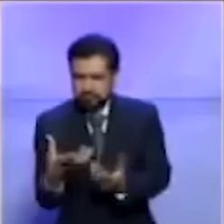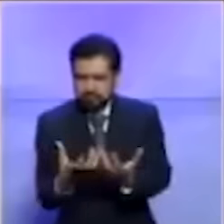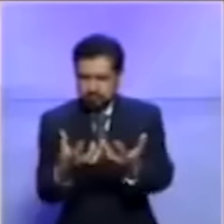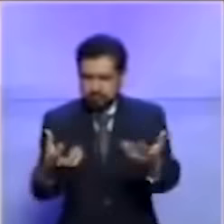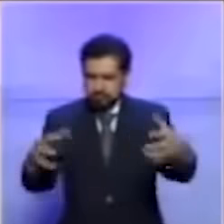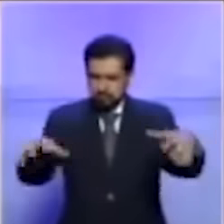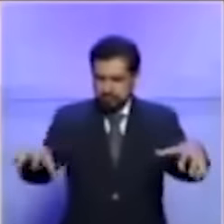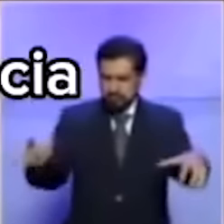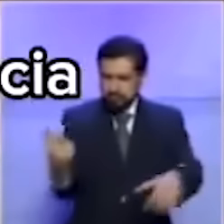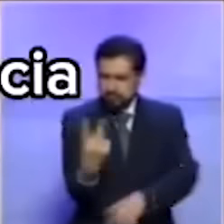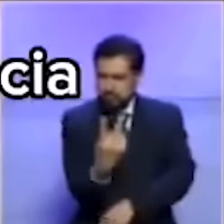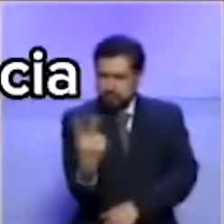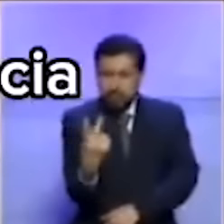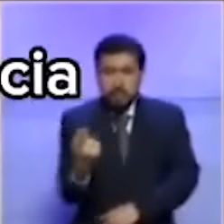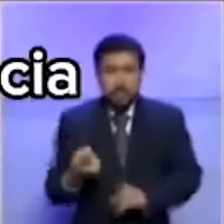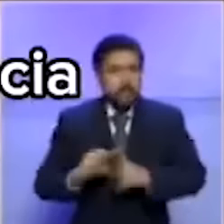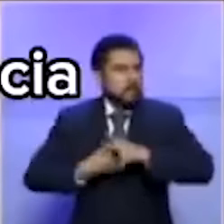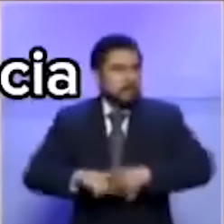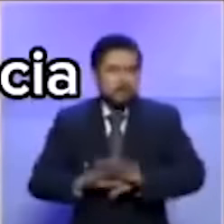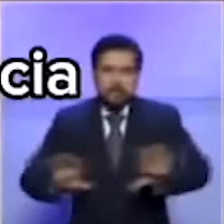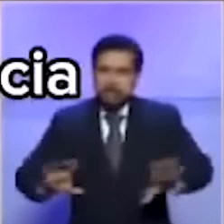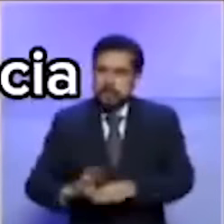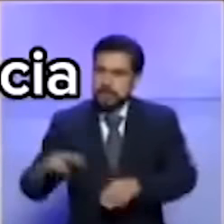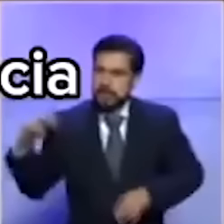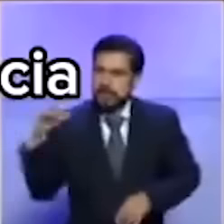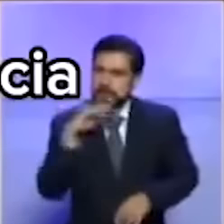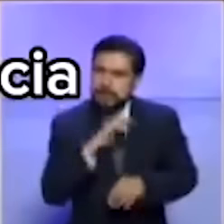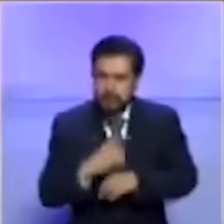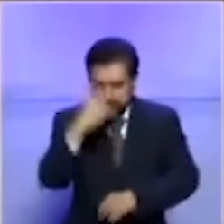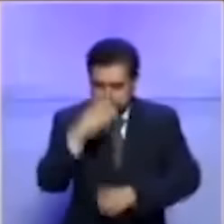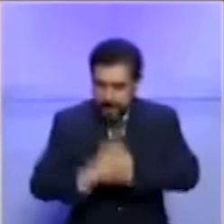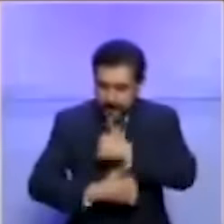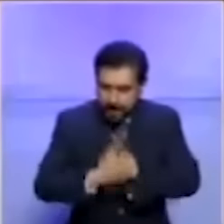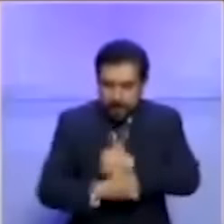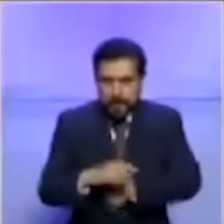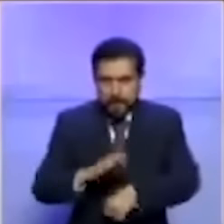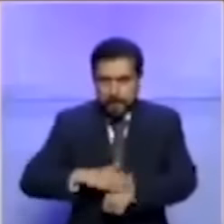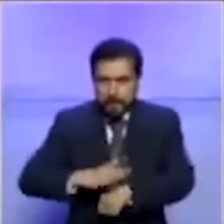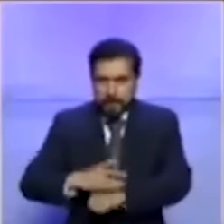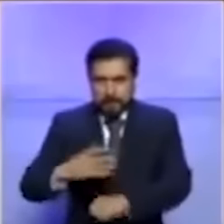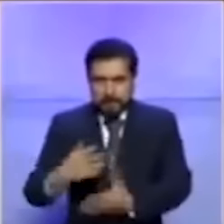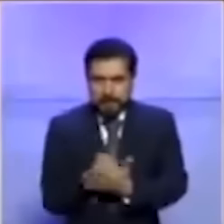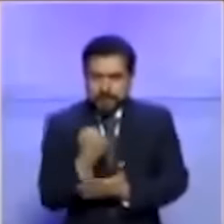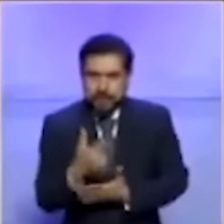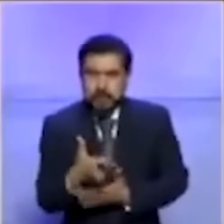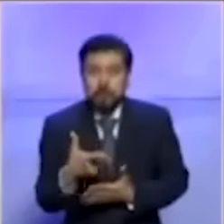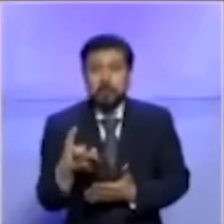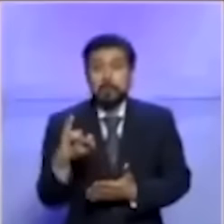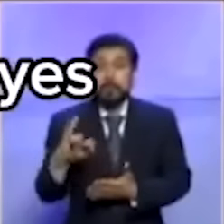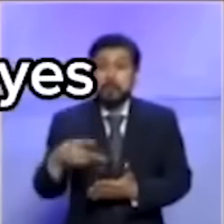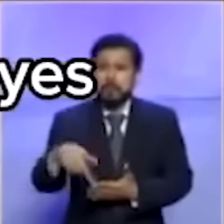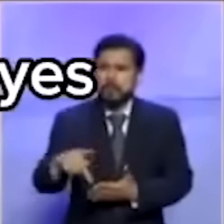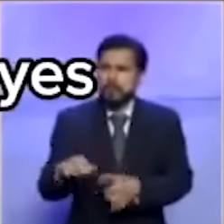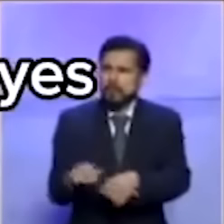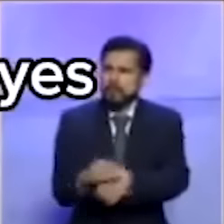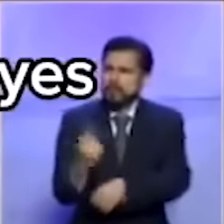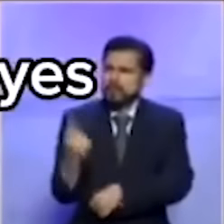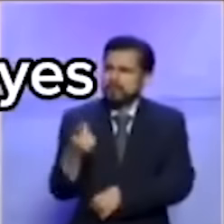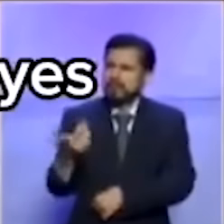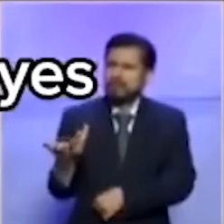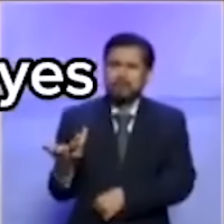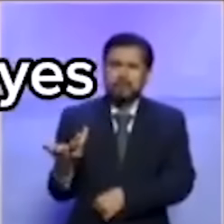iniciar con sus procesos para elegir sus candidaturas a la presidencia arrebatando esta decisión a la